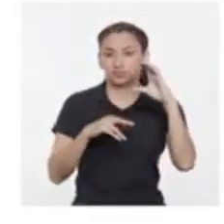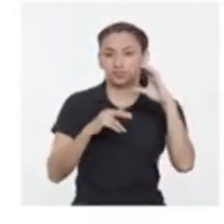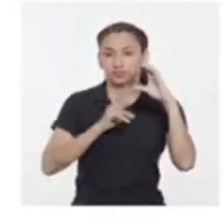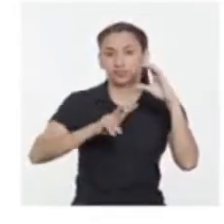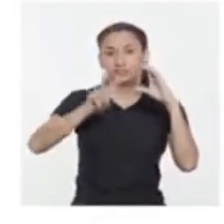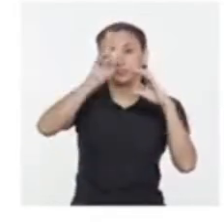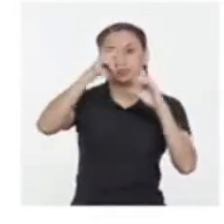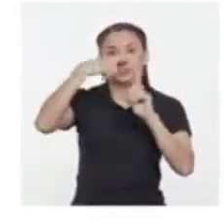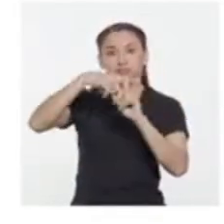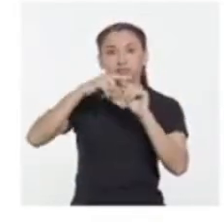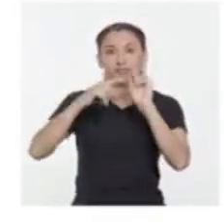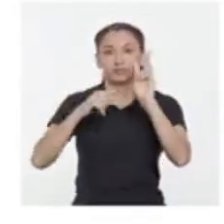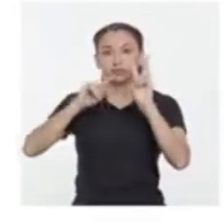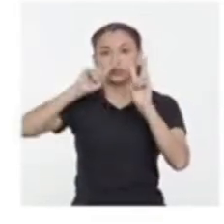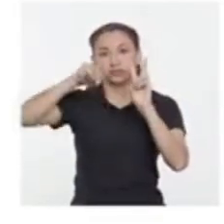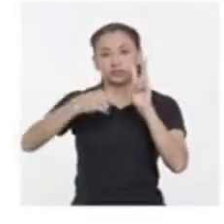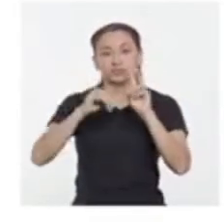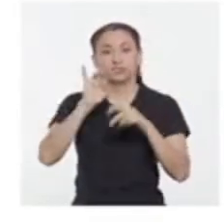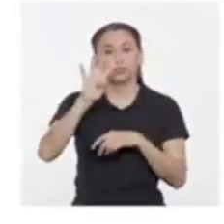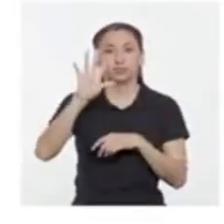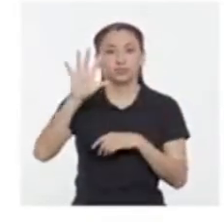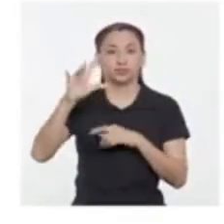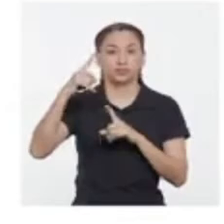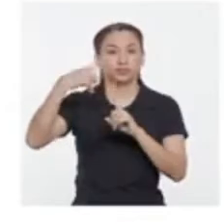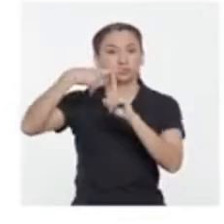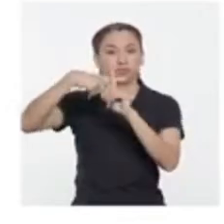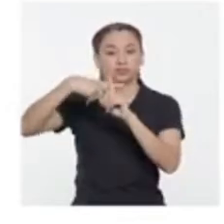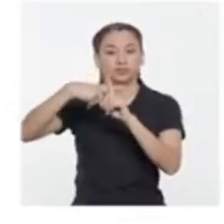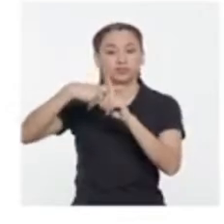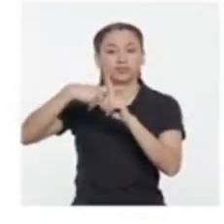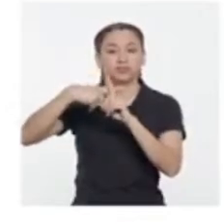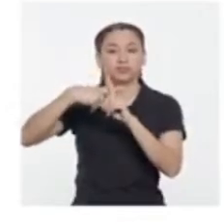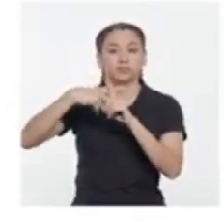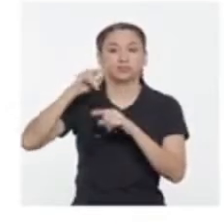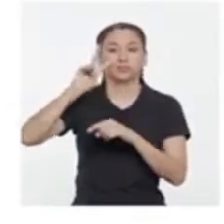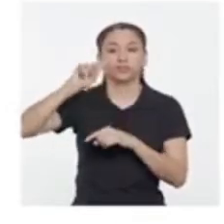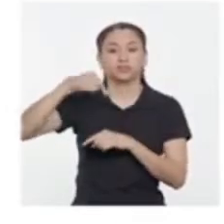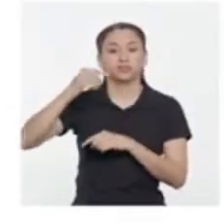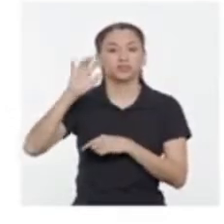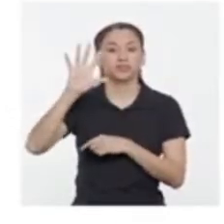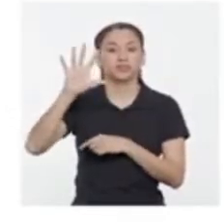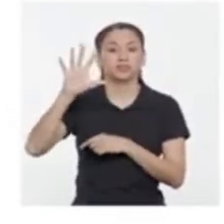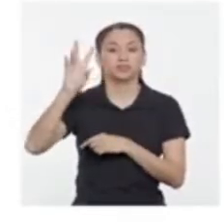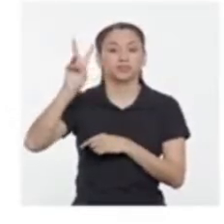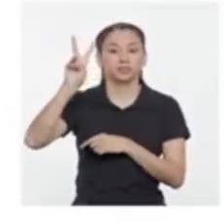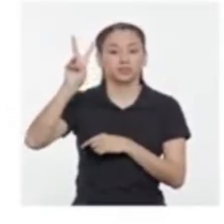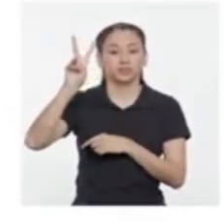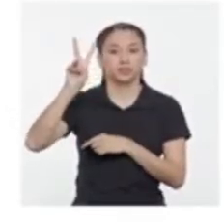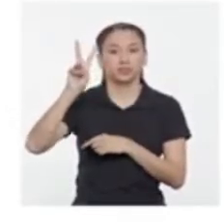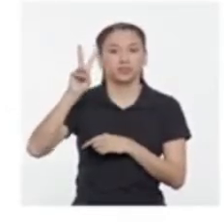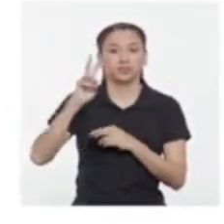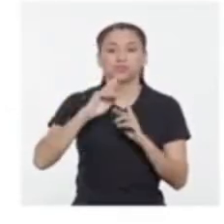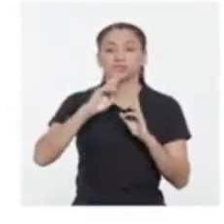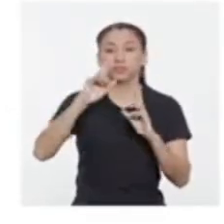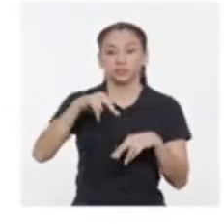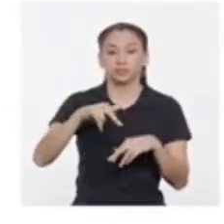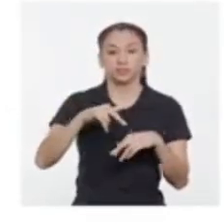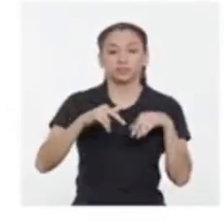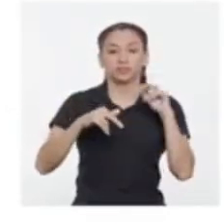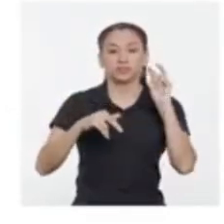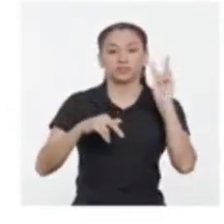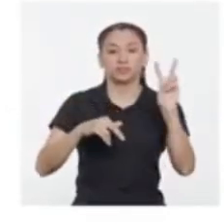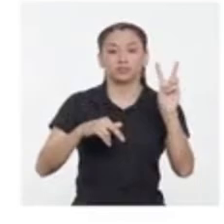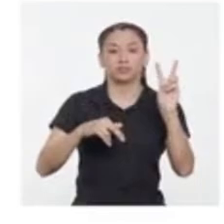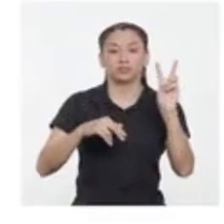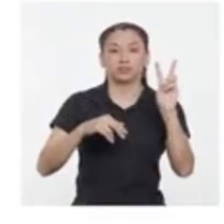al cuadrado más 2,45 metros al cuadrado es igual a 2,5 al cuadrado, que resulta C